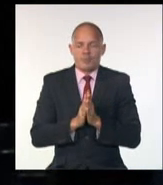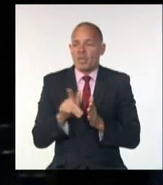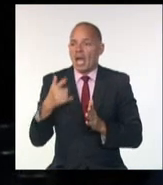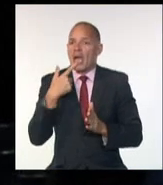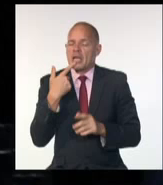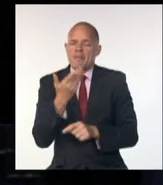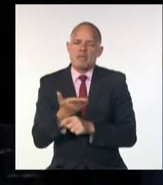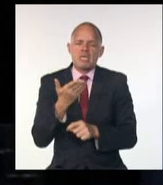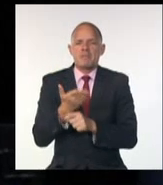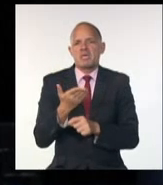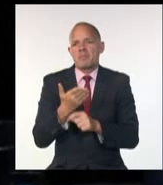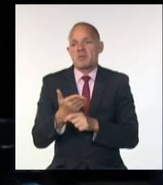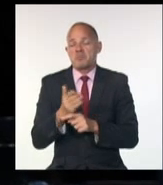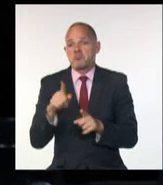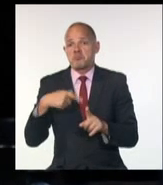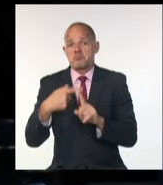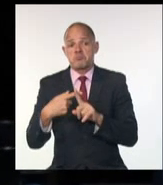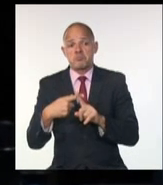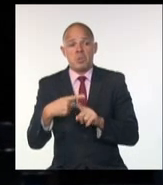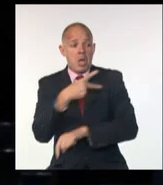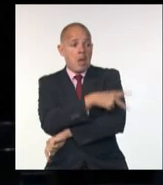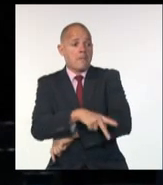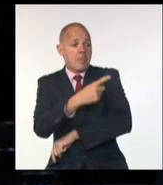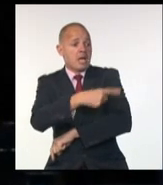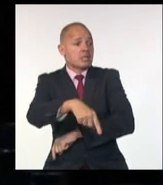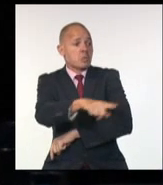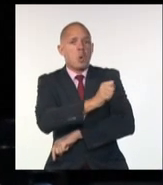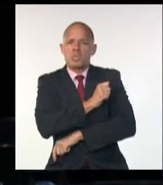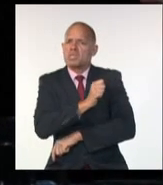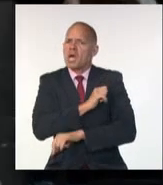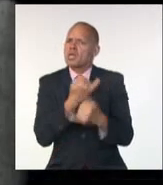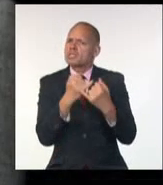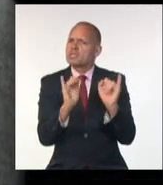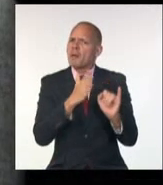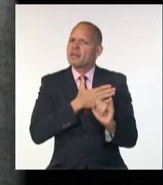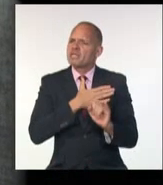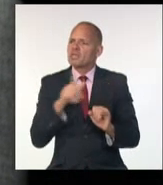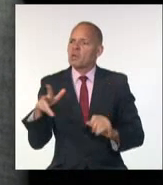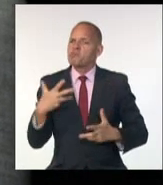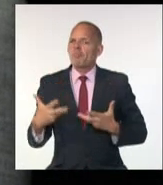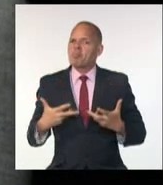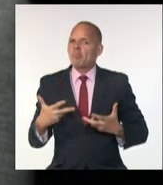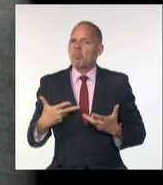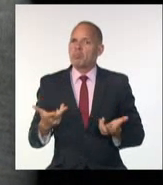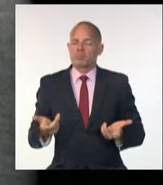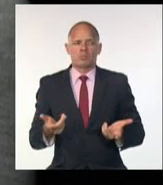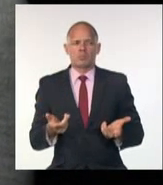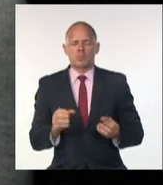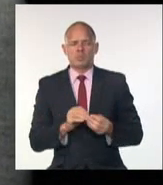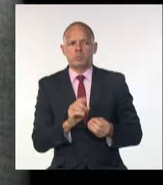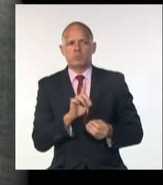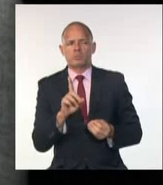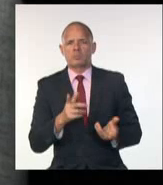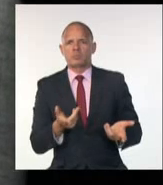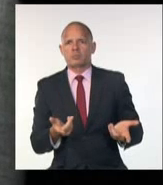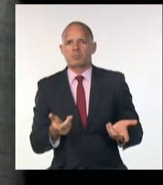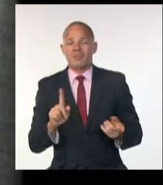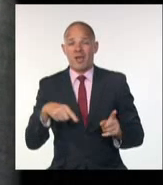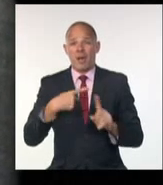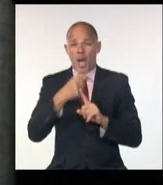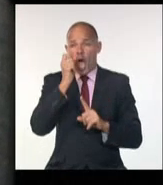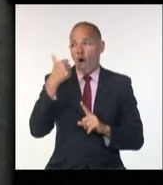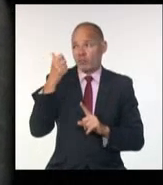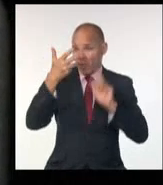sigue molestando que otros países decidan libremente su sistema político y proyecto económico. Milei volvió a